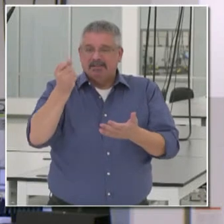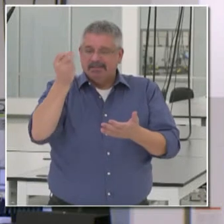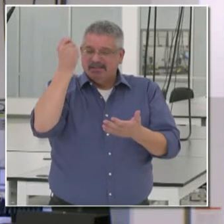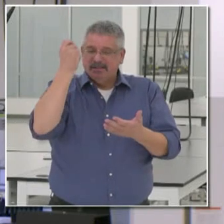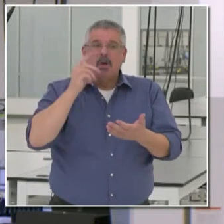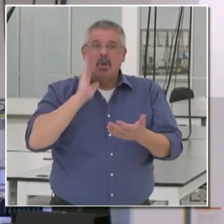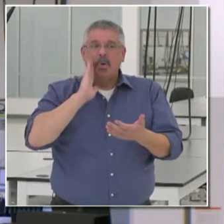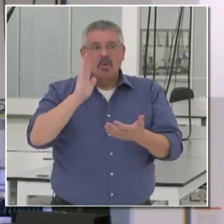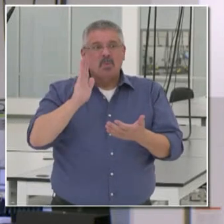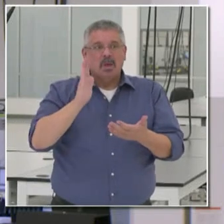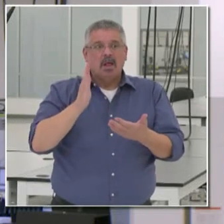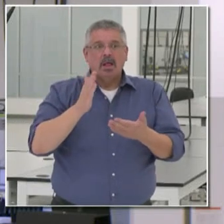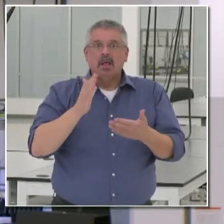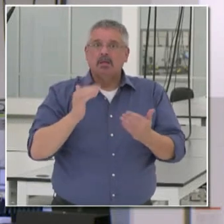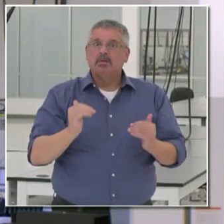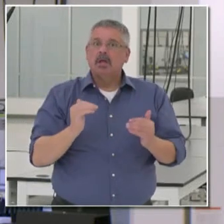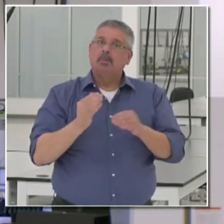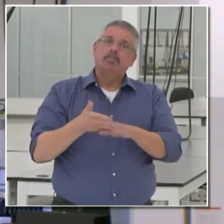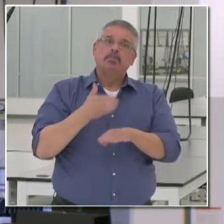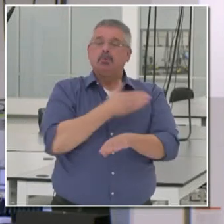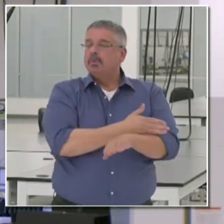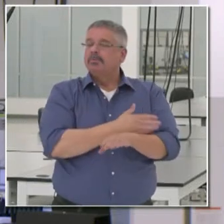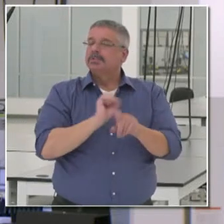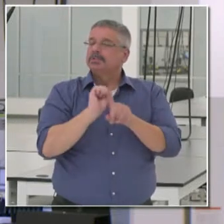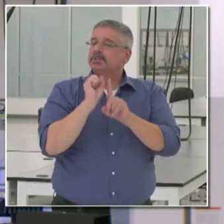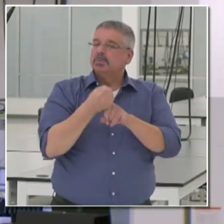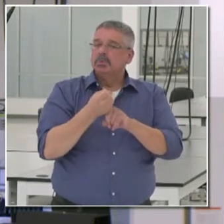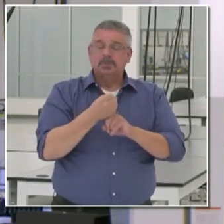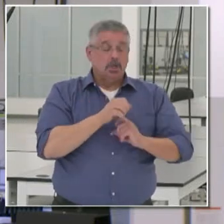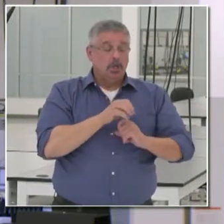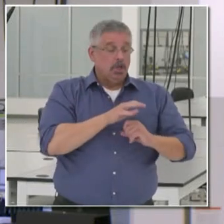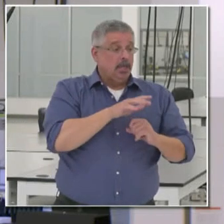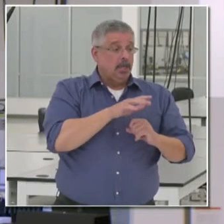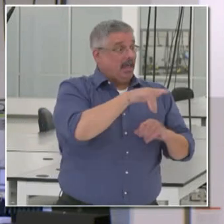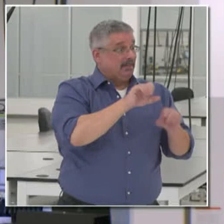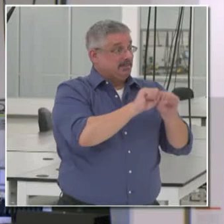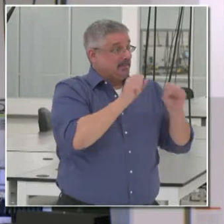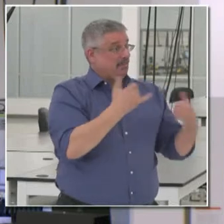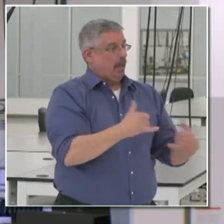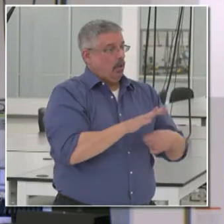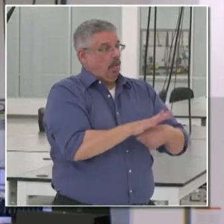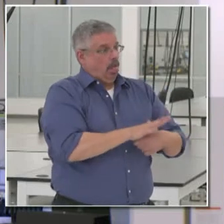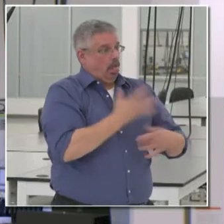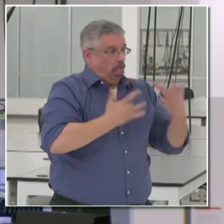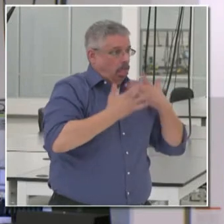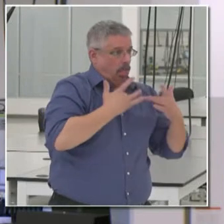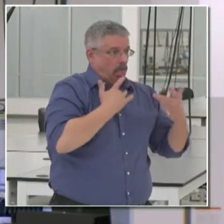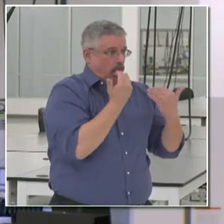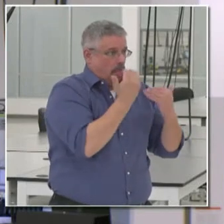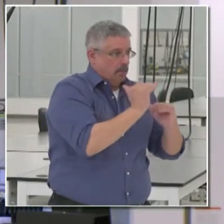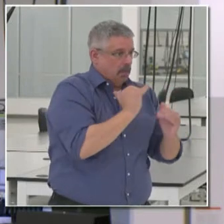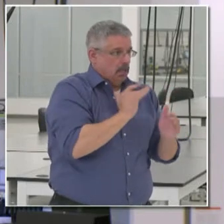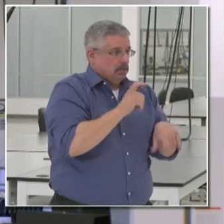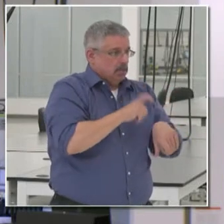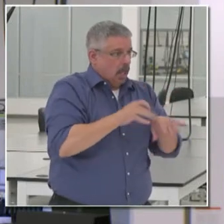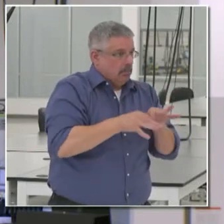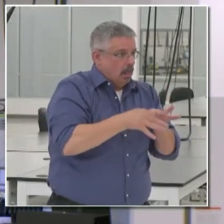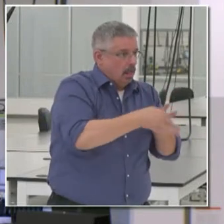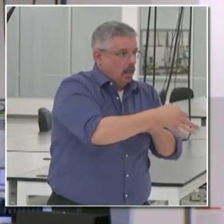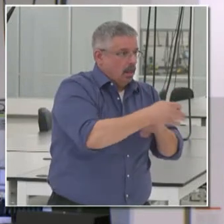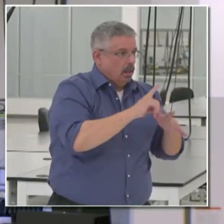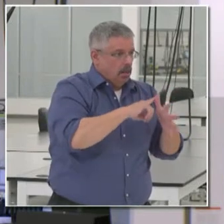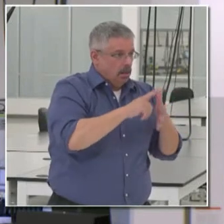o mejor dicho el lapso de tiempo que toman en sabe el resultado reduciendo el estrés del sistema existente que fue limitante